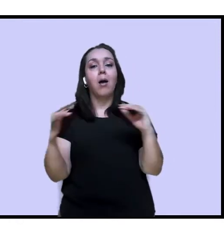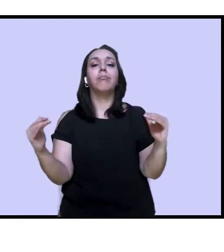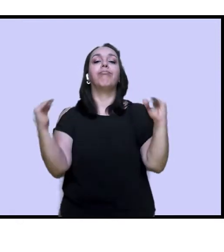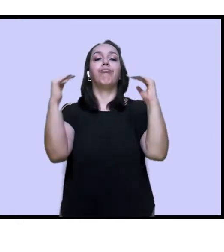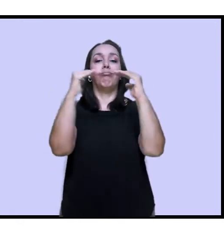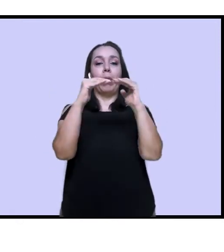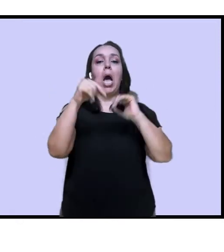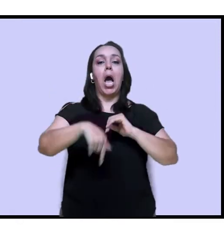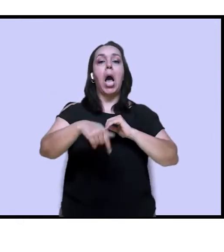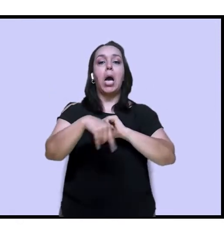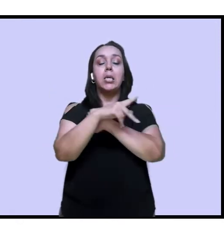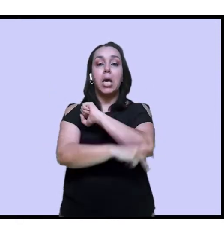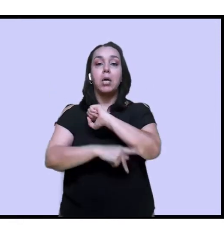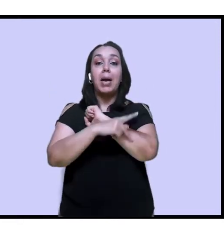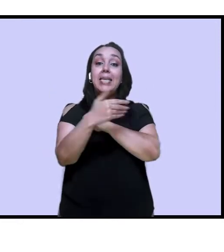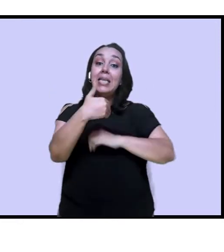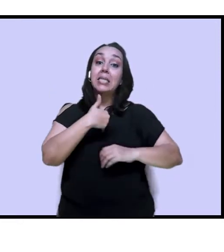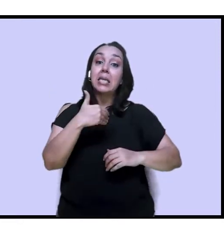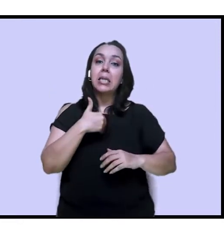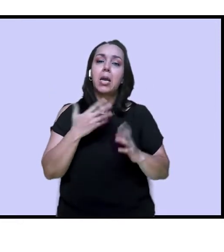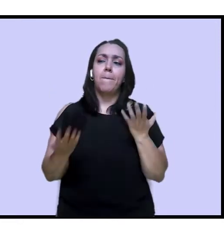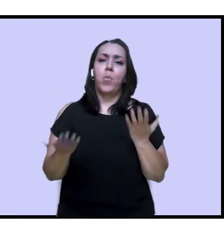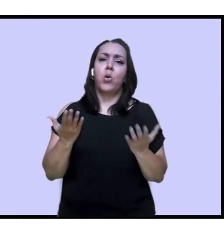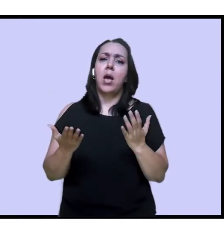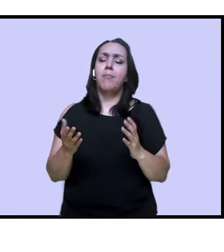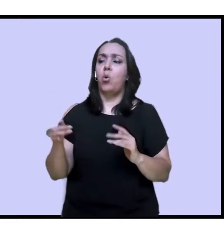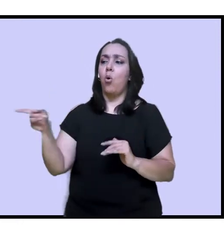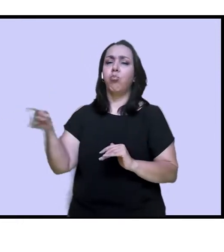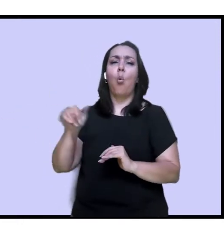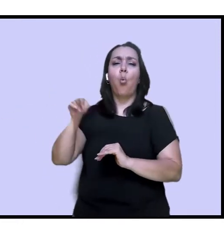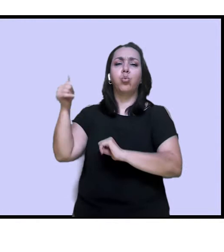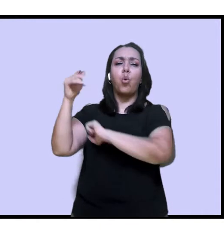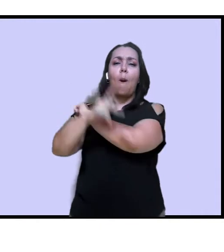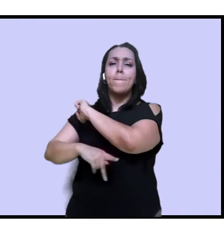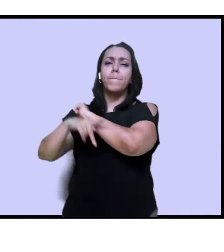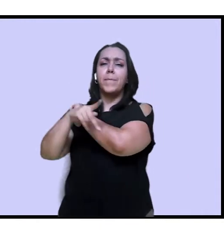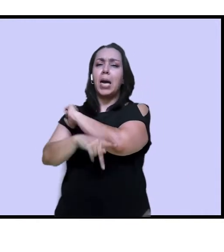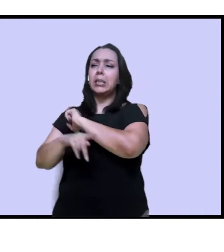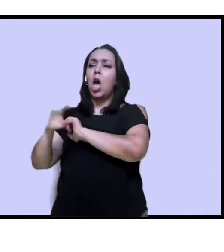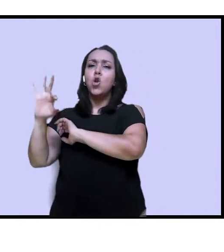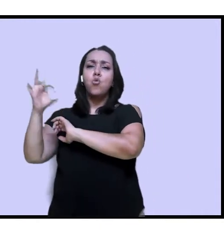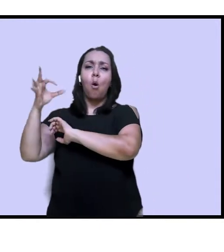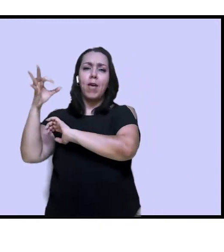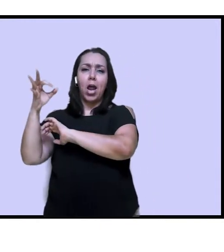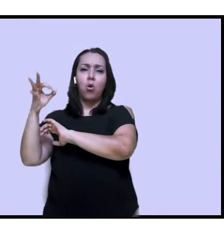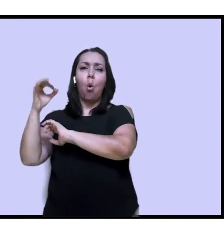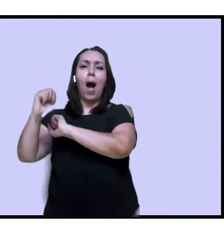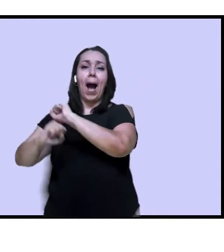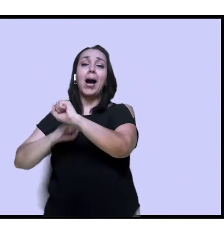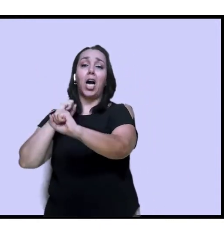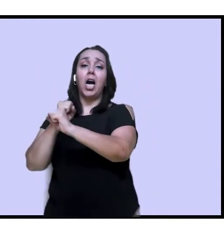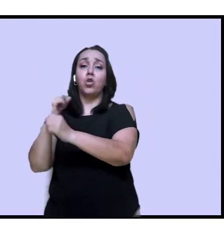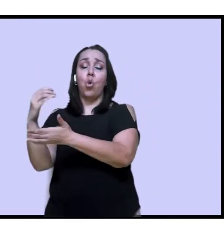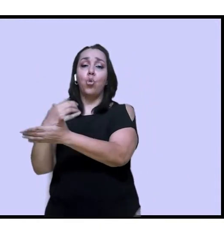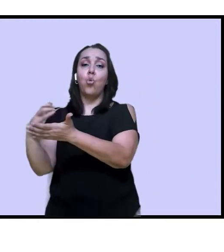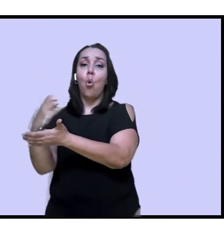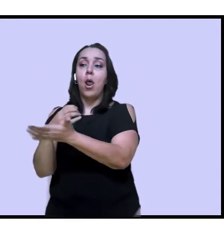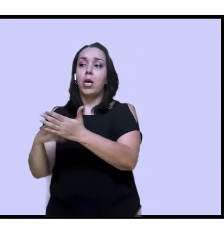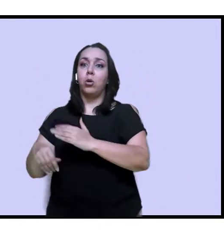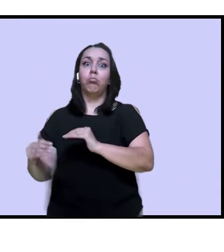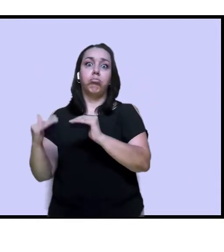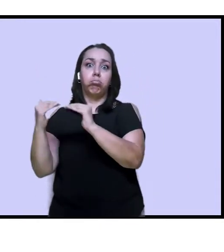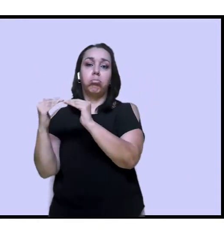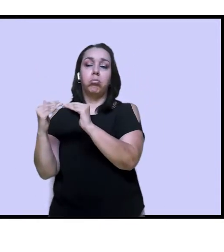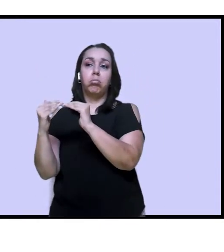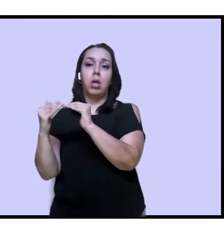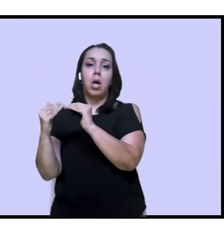país. Entonces, si traen notas de noveno, porque no quiere decir que en todo el mundo dan titulito de noveno, ¿verdad?, como acá en Costa